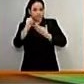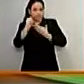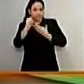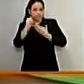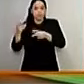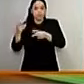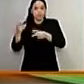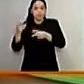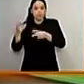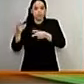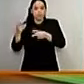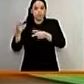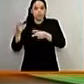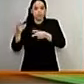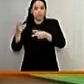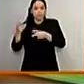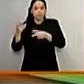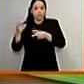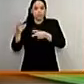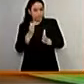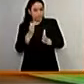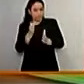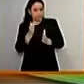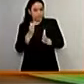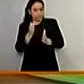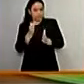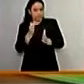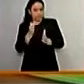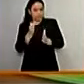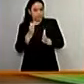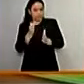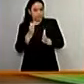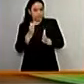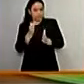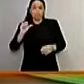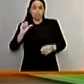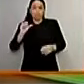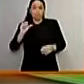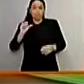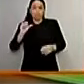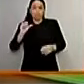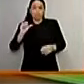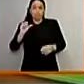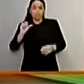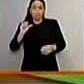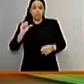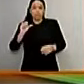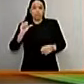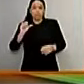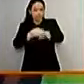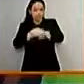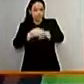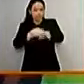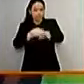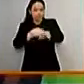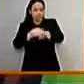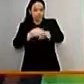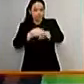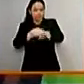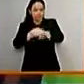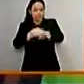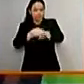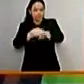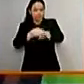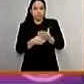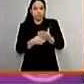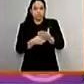nuestros procesos, damos inicio a la diversión de esta noche pegando y ganando con Pega 3. Preparen su boleto y pónganse cómodos porque vamos a